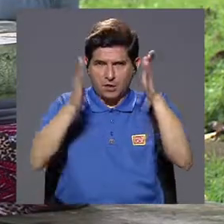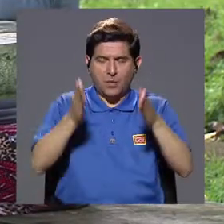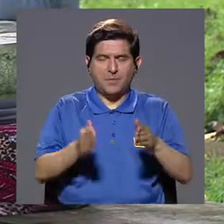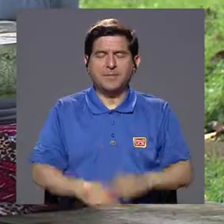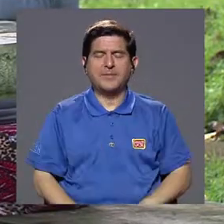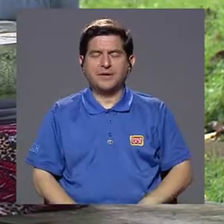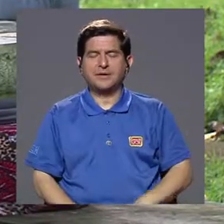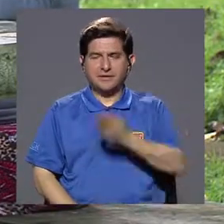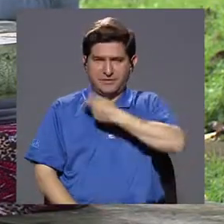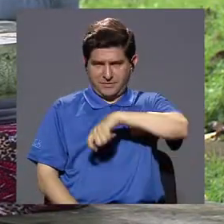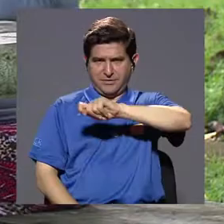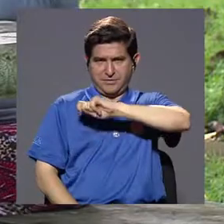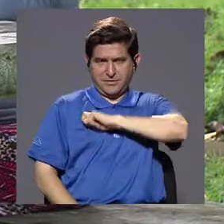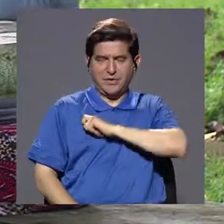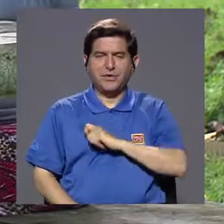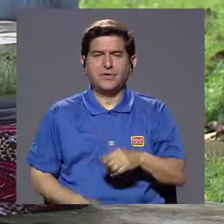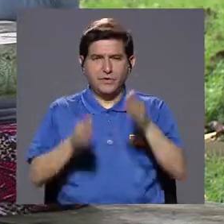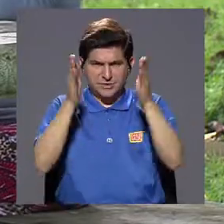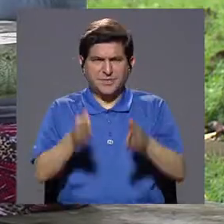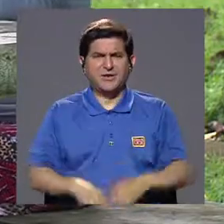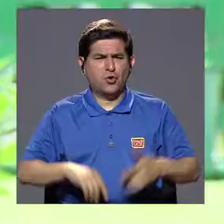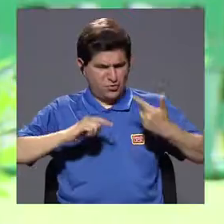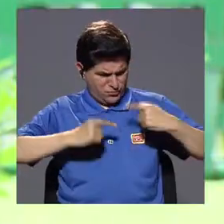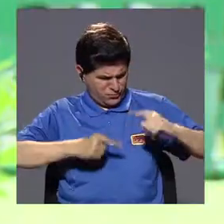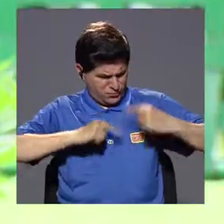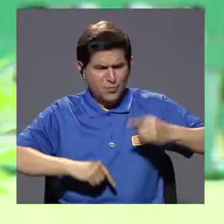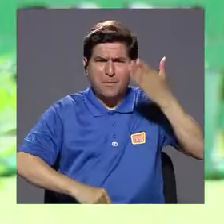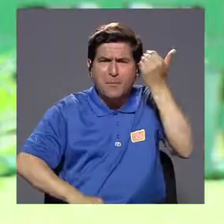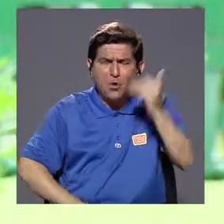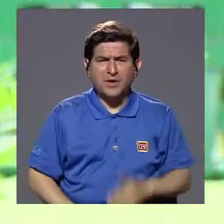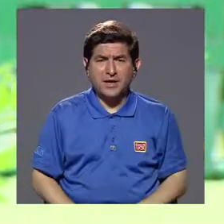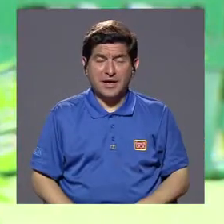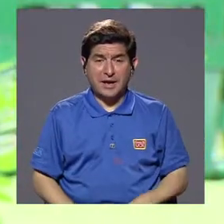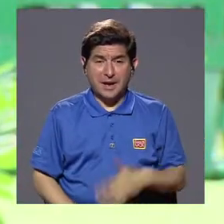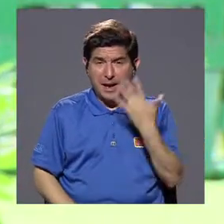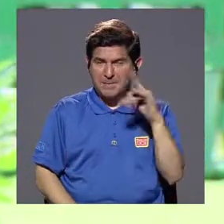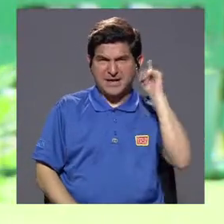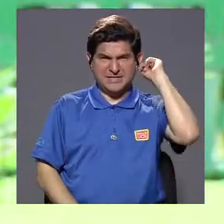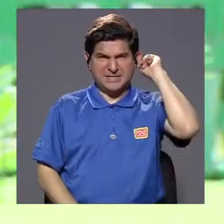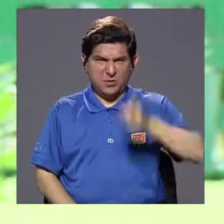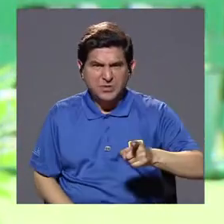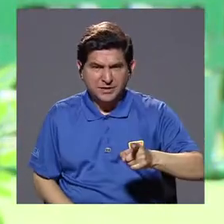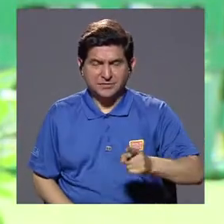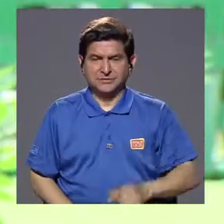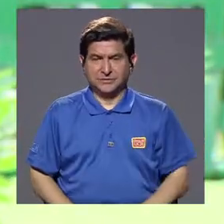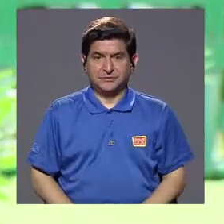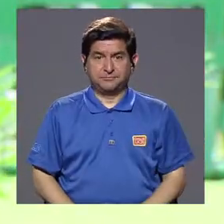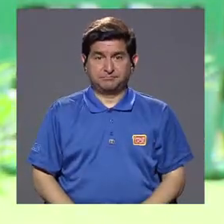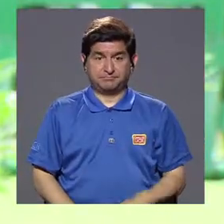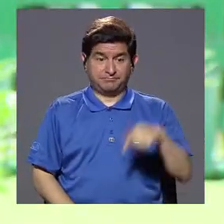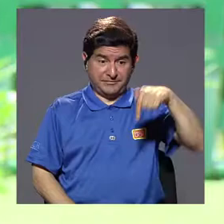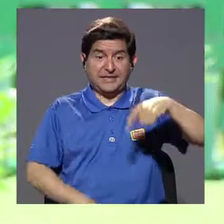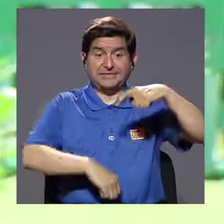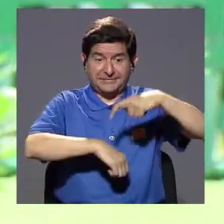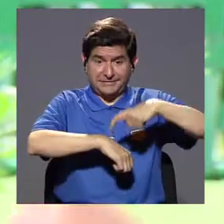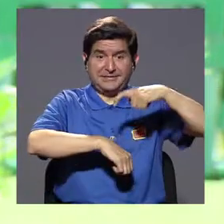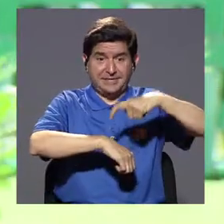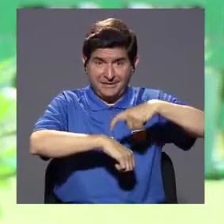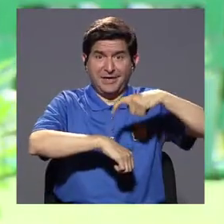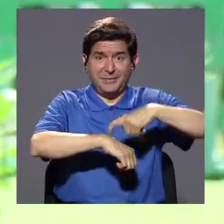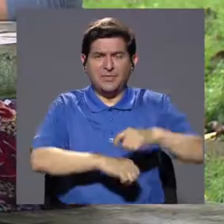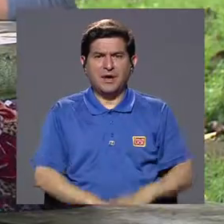español porque una tortura porque pareciera un imperativo un imperativo de la época